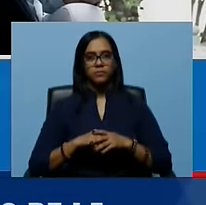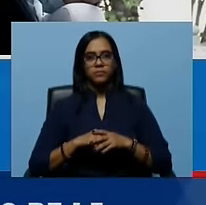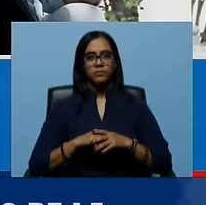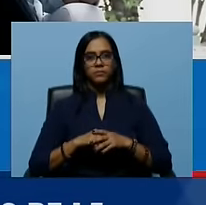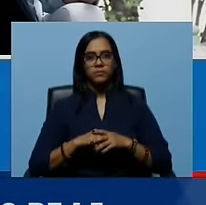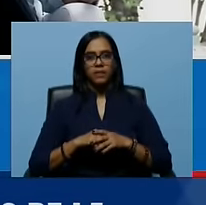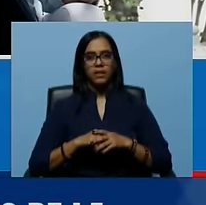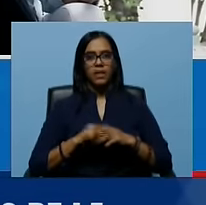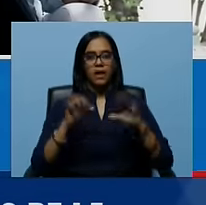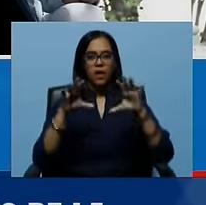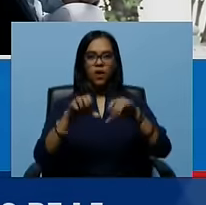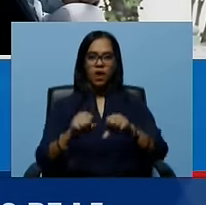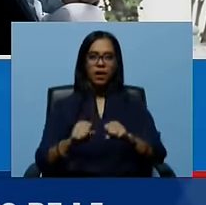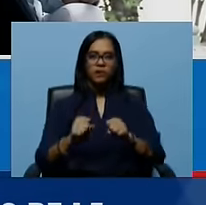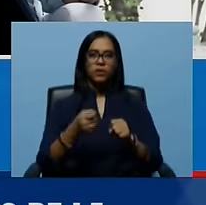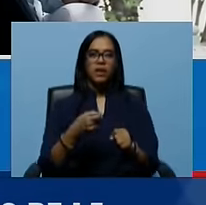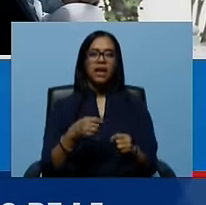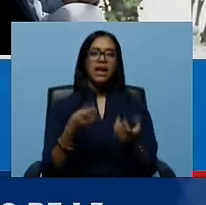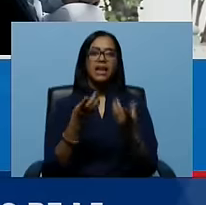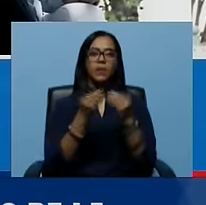acorralando a la democracia española.